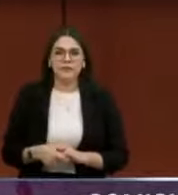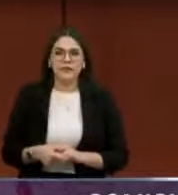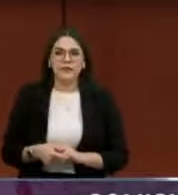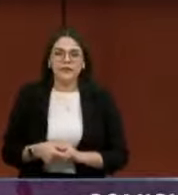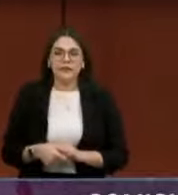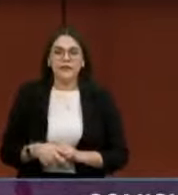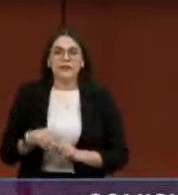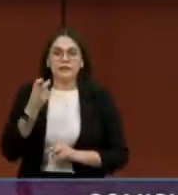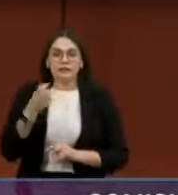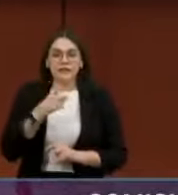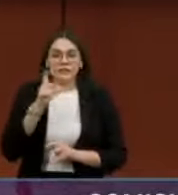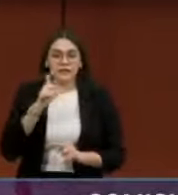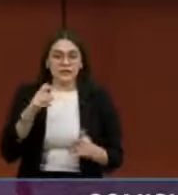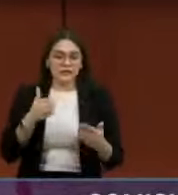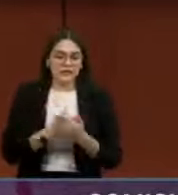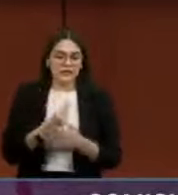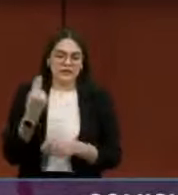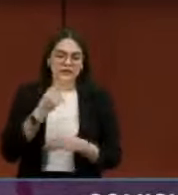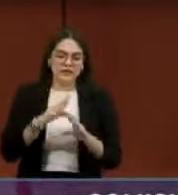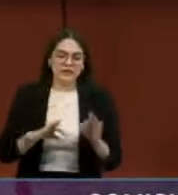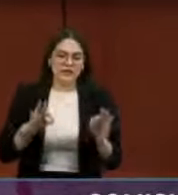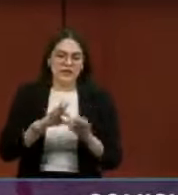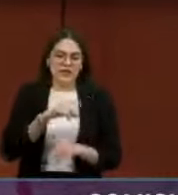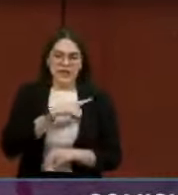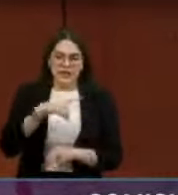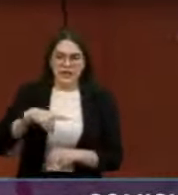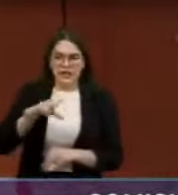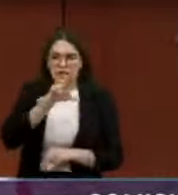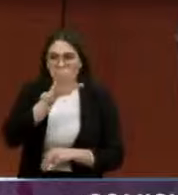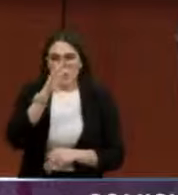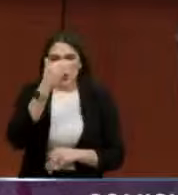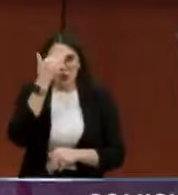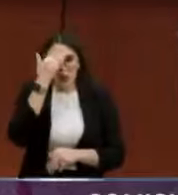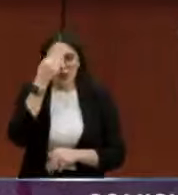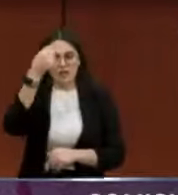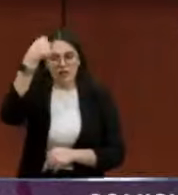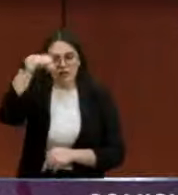es para reconocer, para sentir